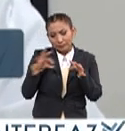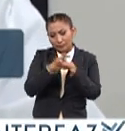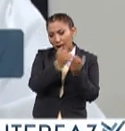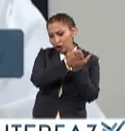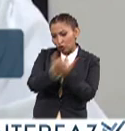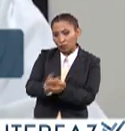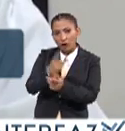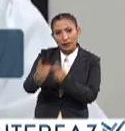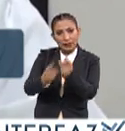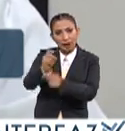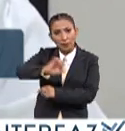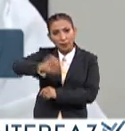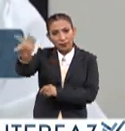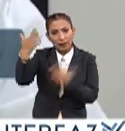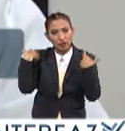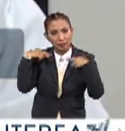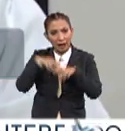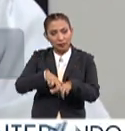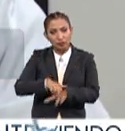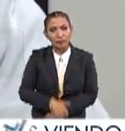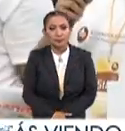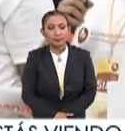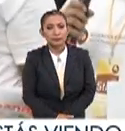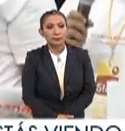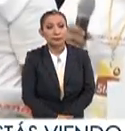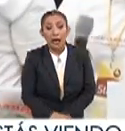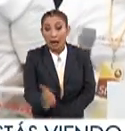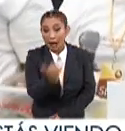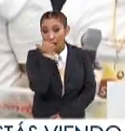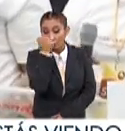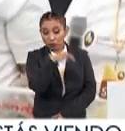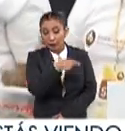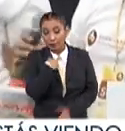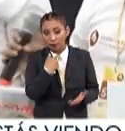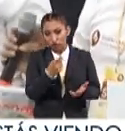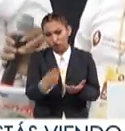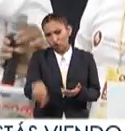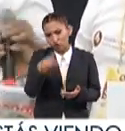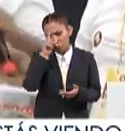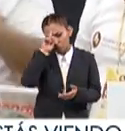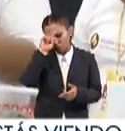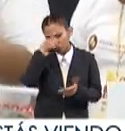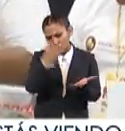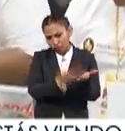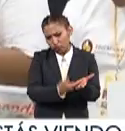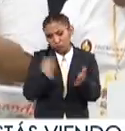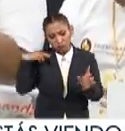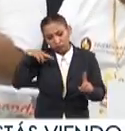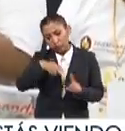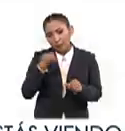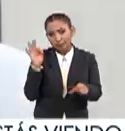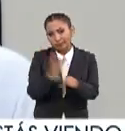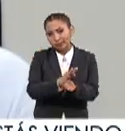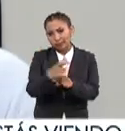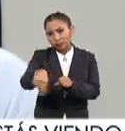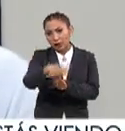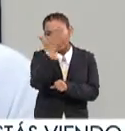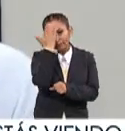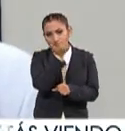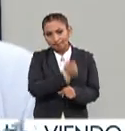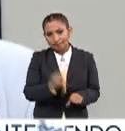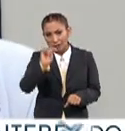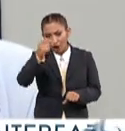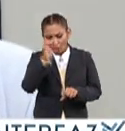coadyuven al desarrollo profesional de los profesores. Los alumnos también expusieron sus inquietudes, enfocadas en el fortalecimiento de las